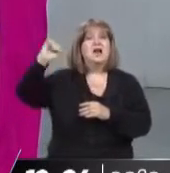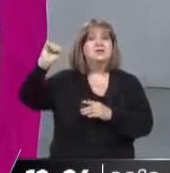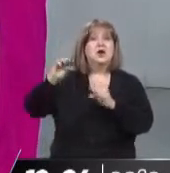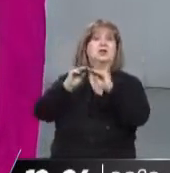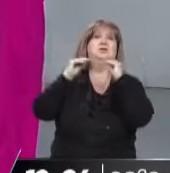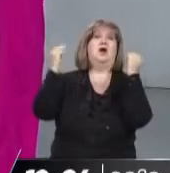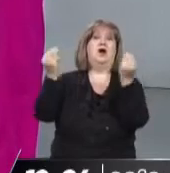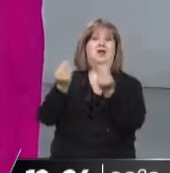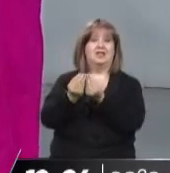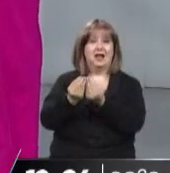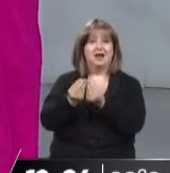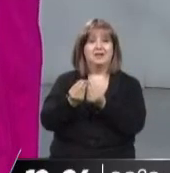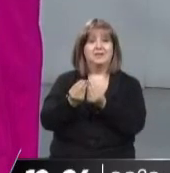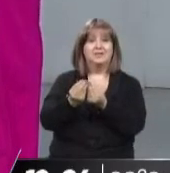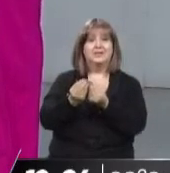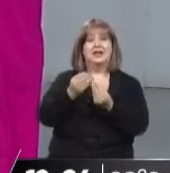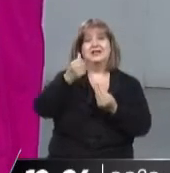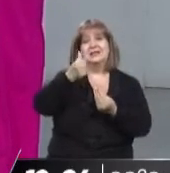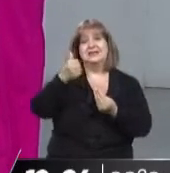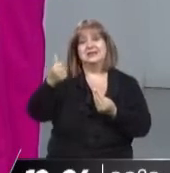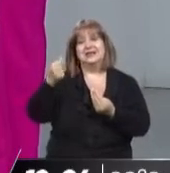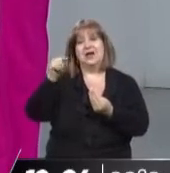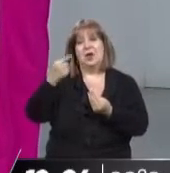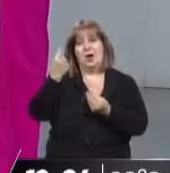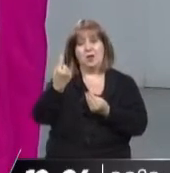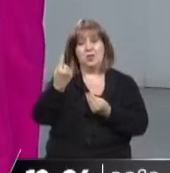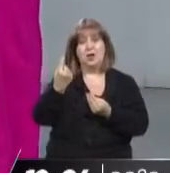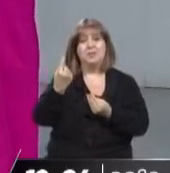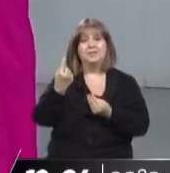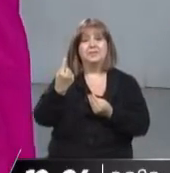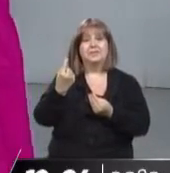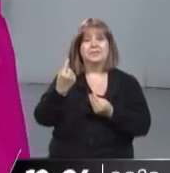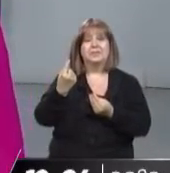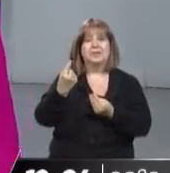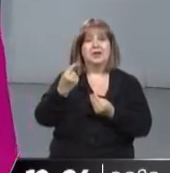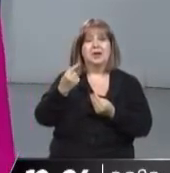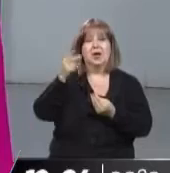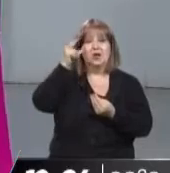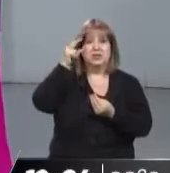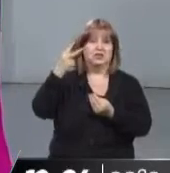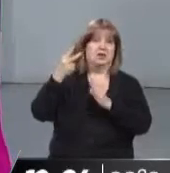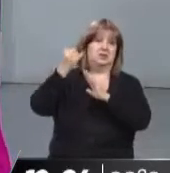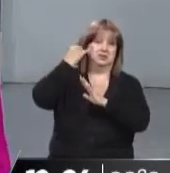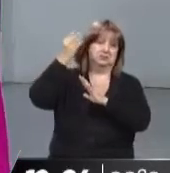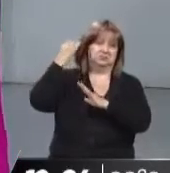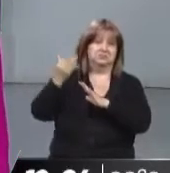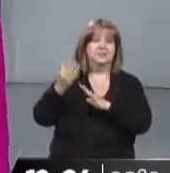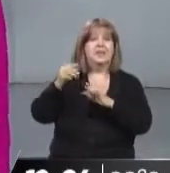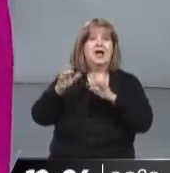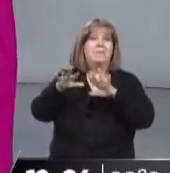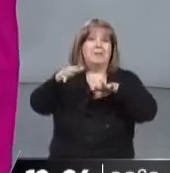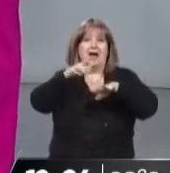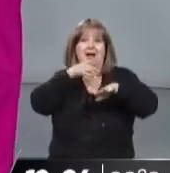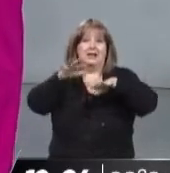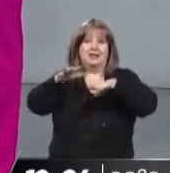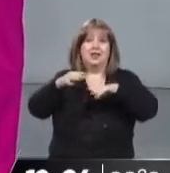que va en estos meses del 2022? 66,1% y la interanual de 83. Si bien son números más, números menos, pero